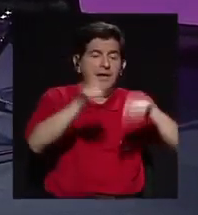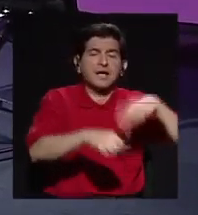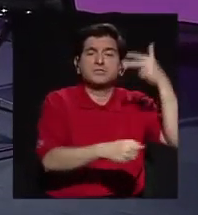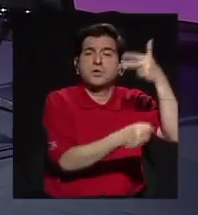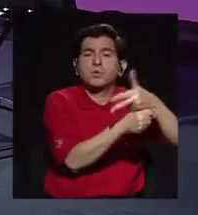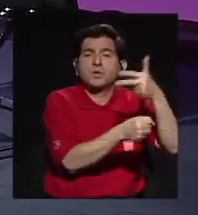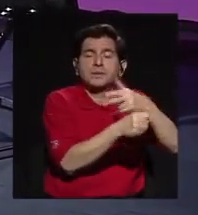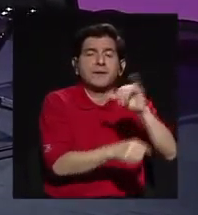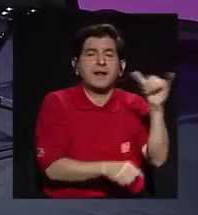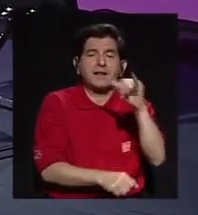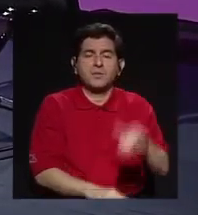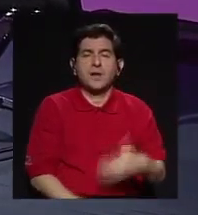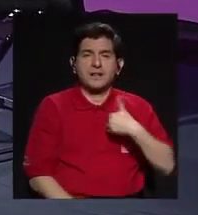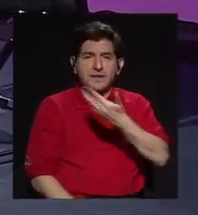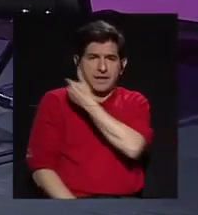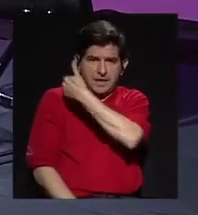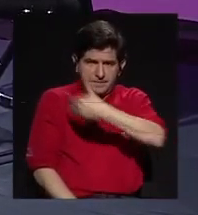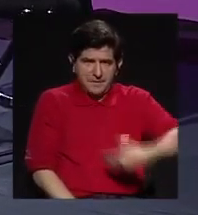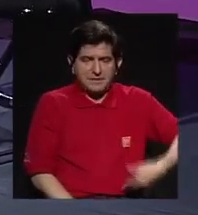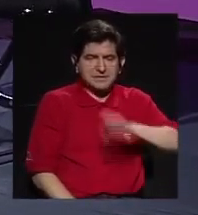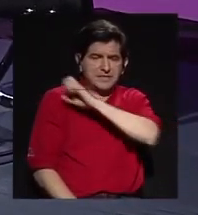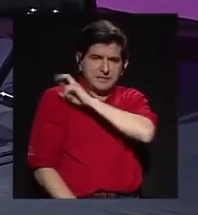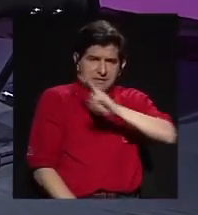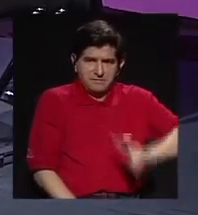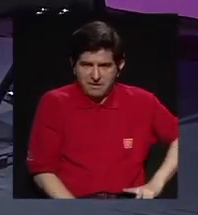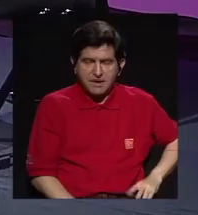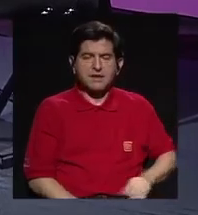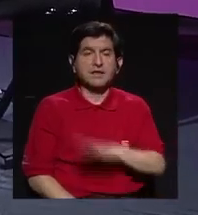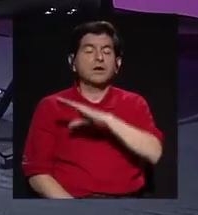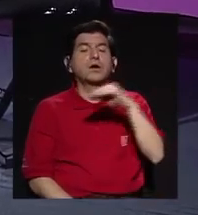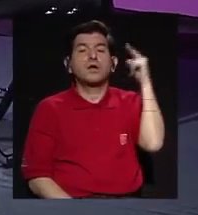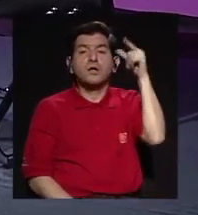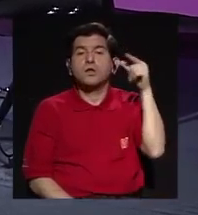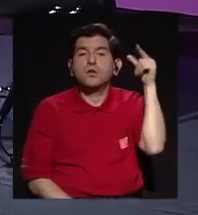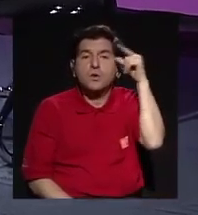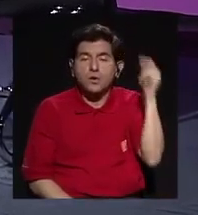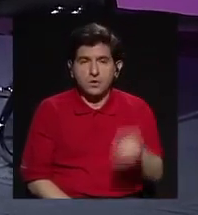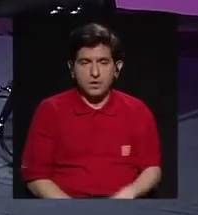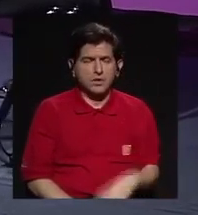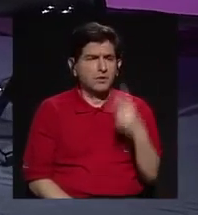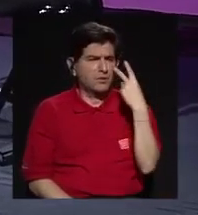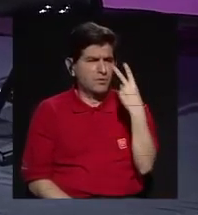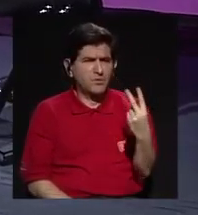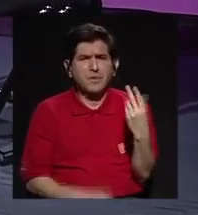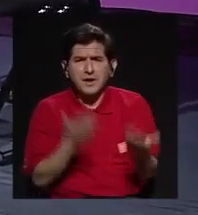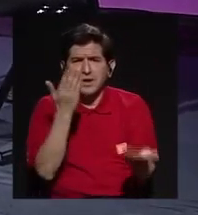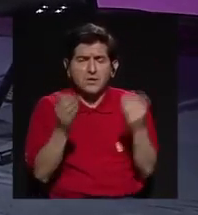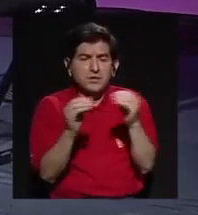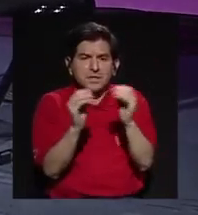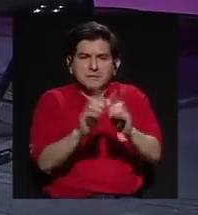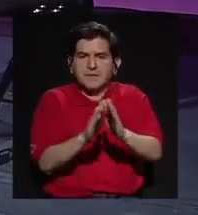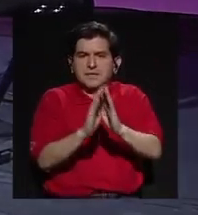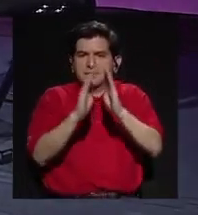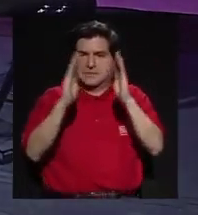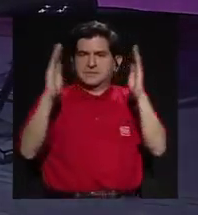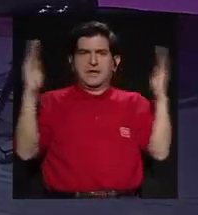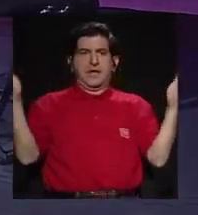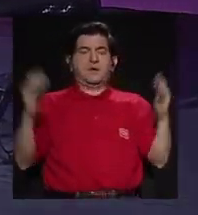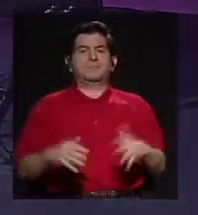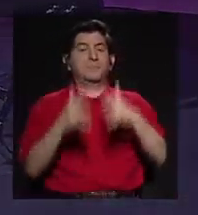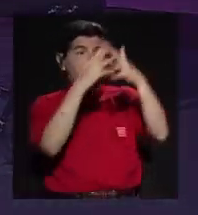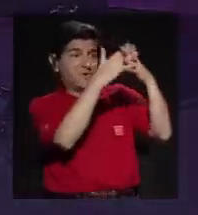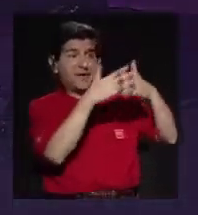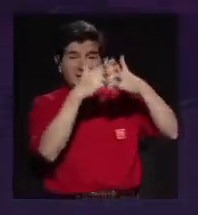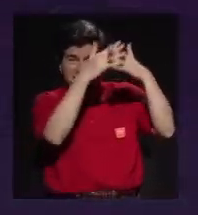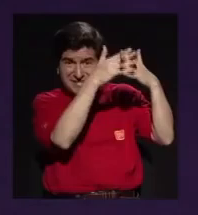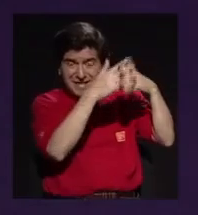Guatemala también, que tienen un presidente evangélico. Y, por supuesto, digamos, si lo vemos todavía más ampliamente, en Estados